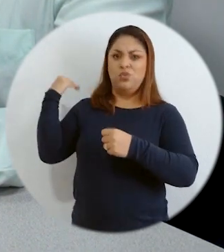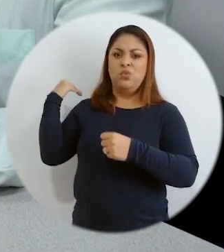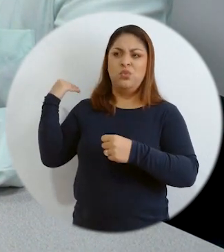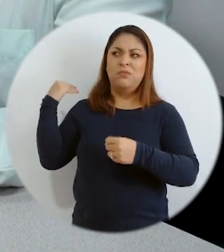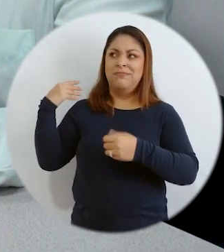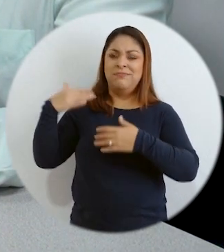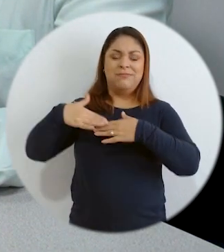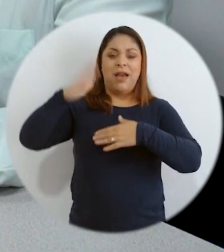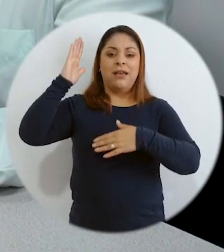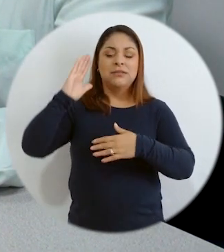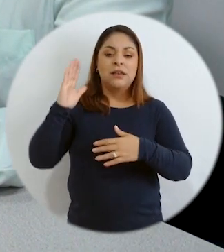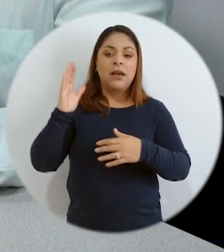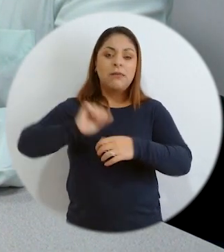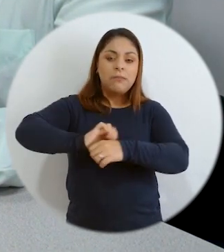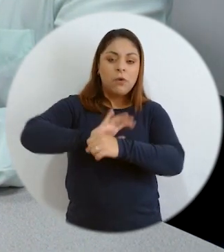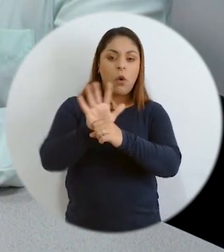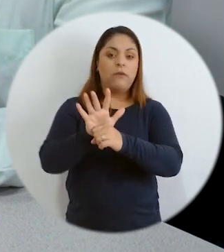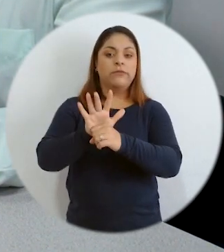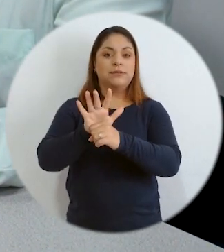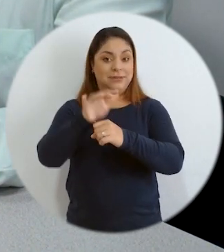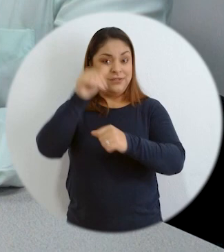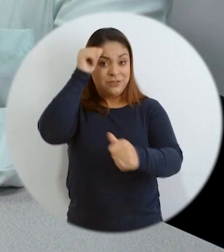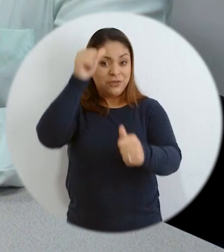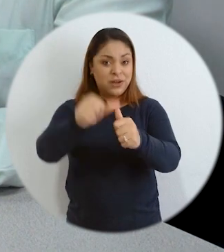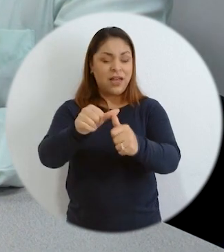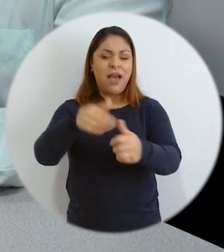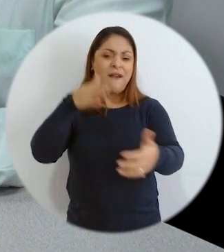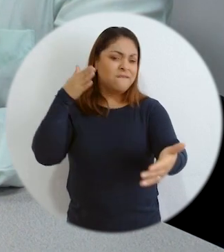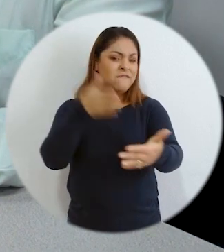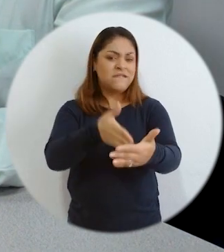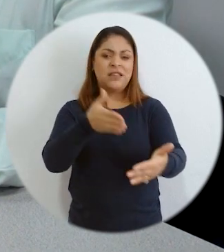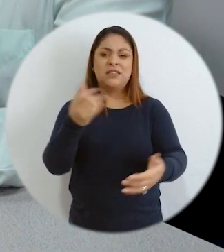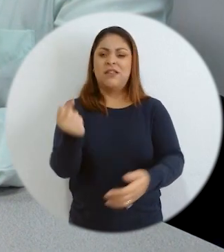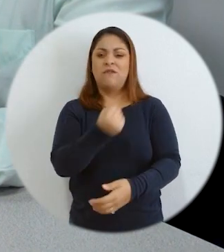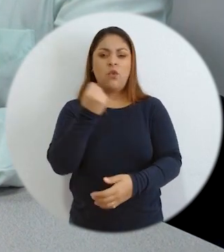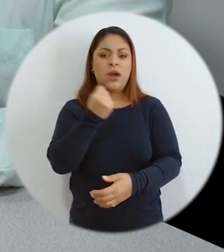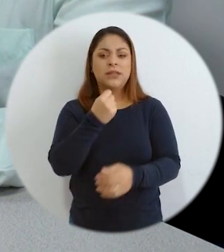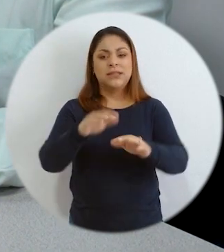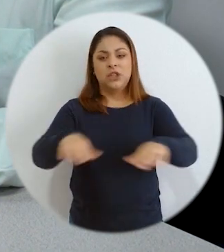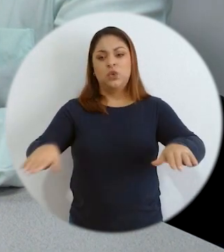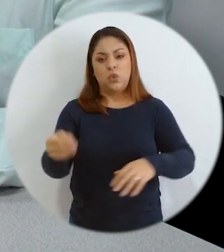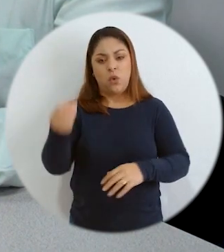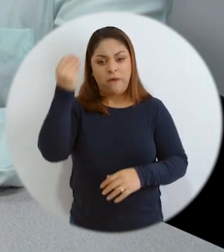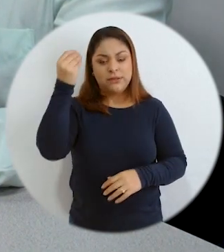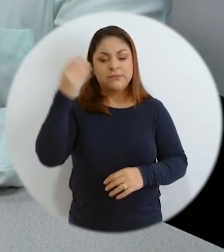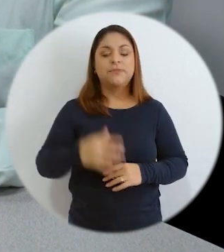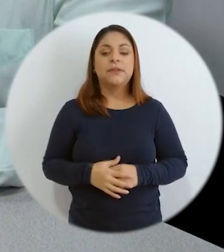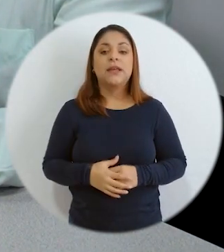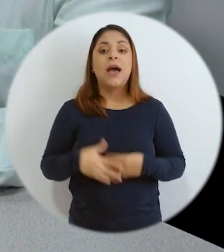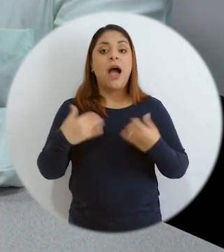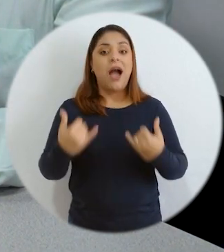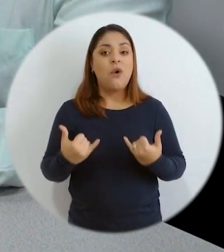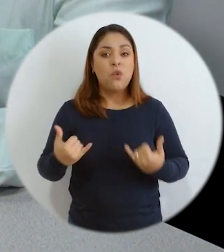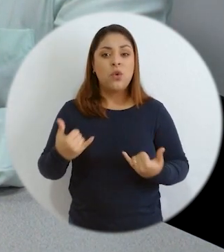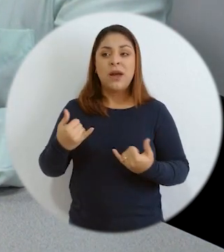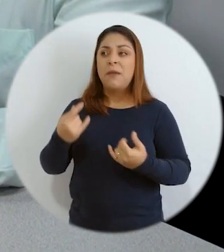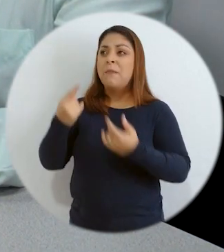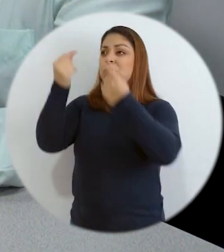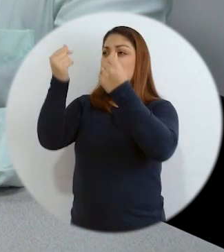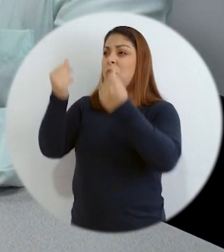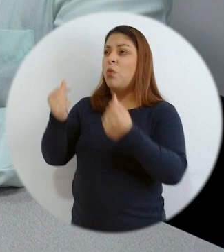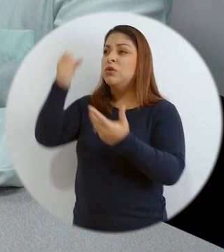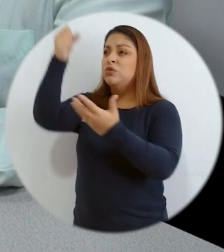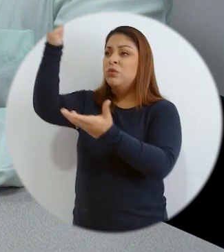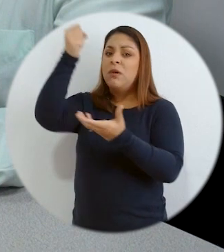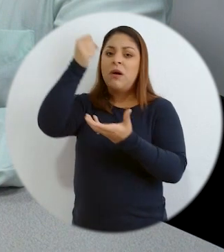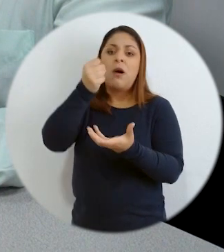2 años o más de pandemia que afectó de forma muy fuerte, especialmente a niños y jóvenes. Venimos también, o tenemos en este momento, la